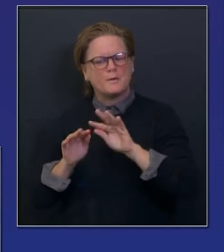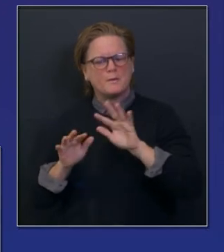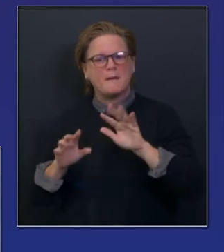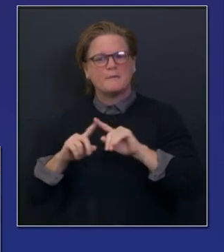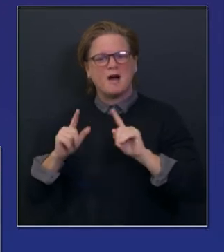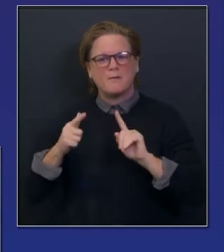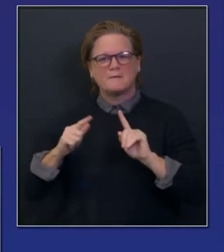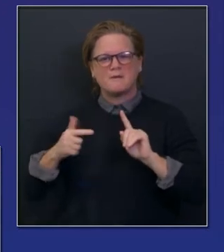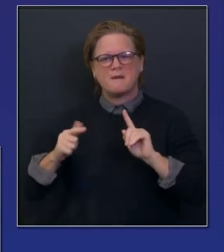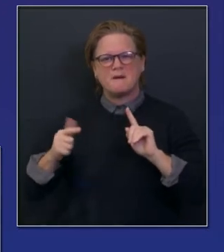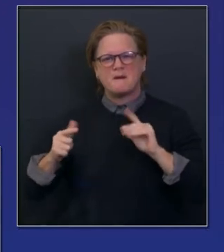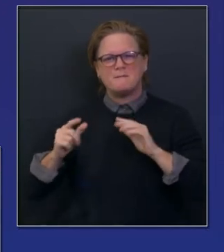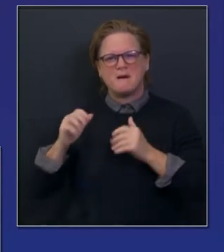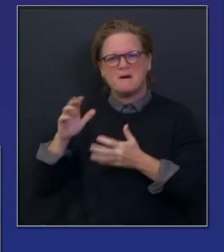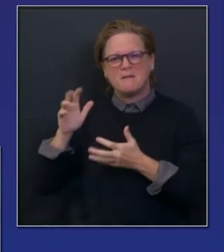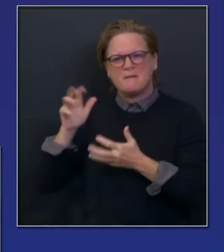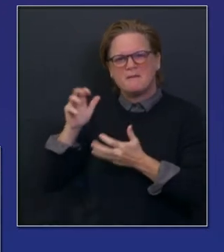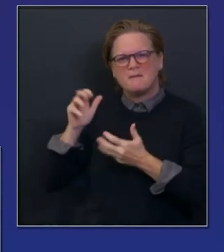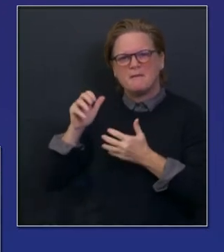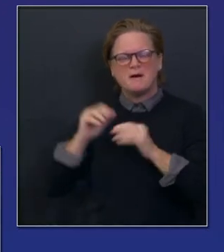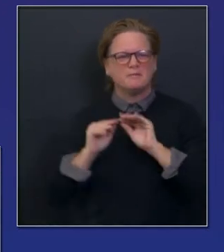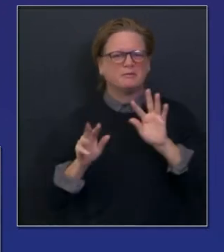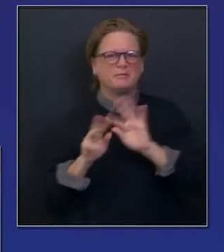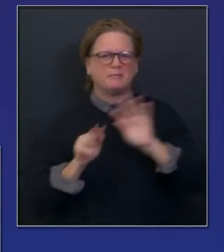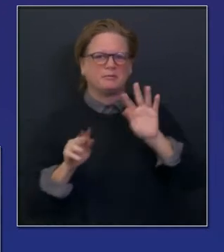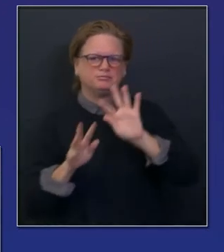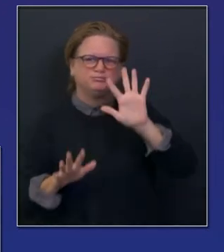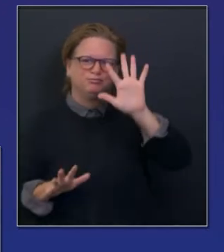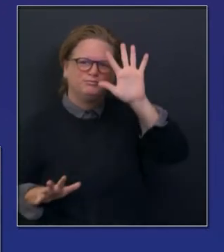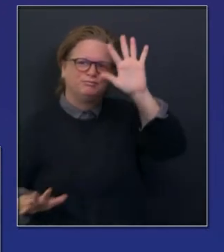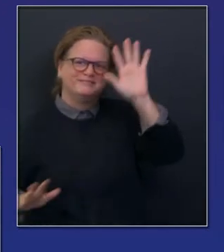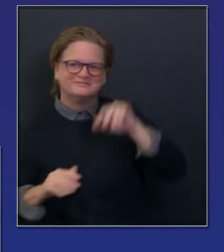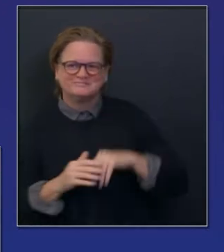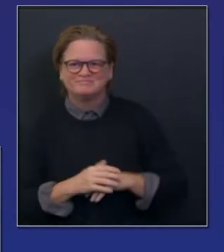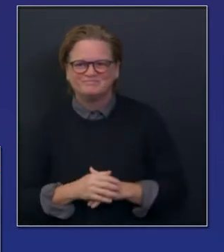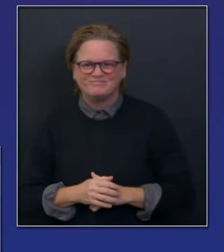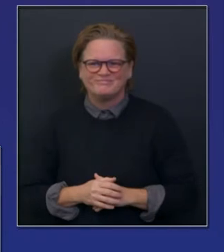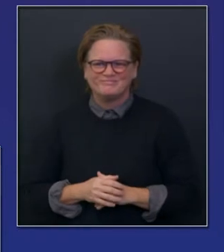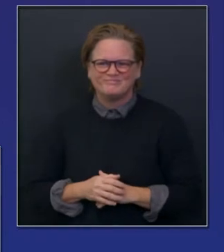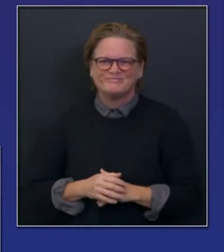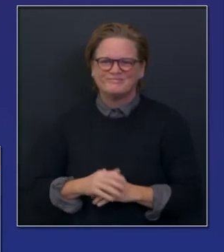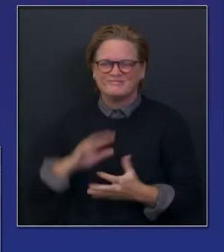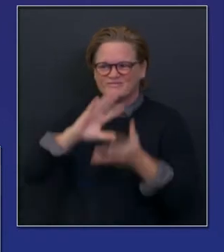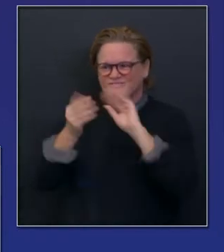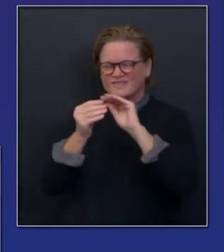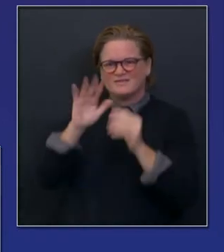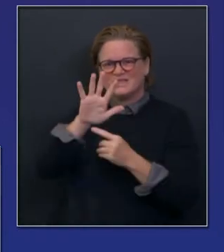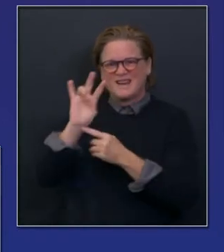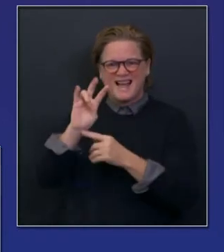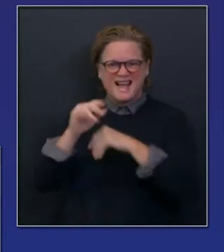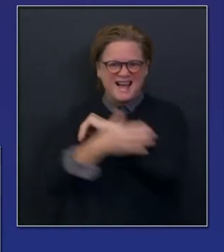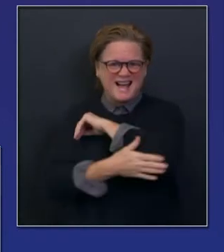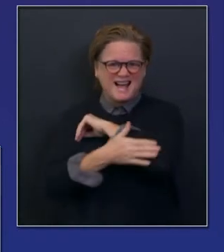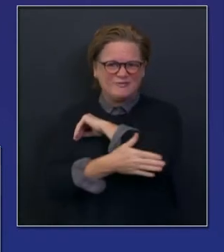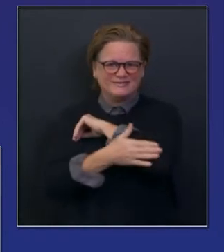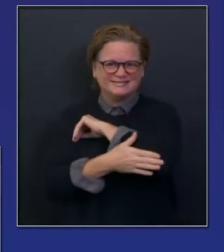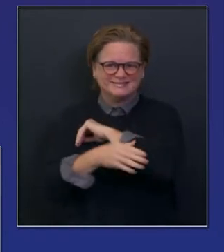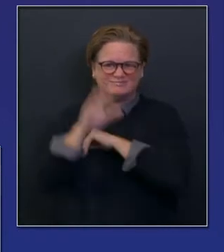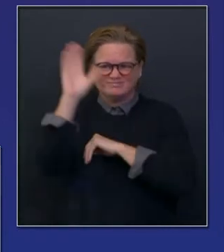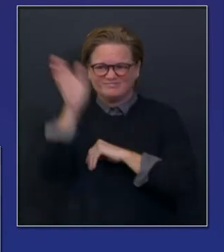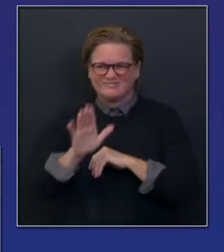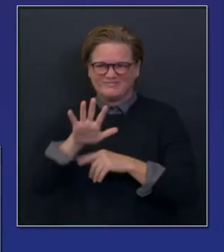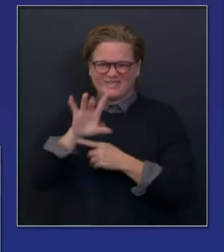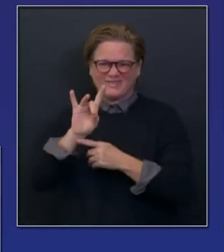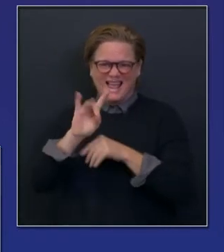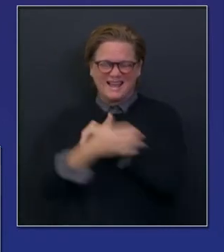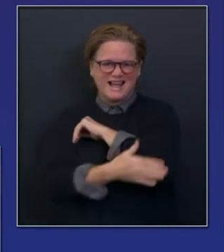más ímpetu en este movimiento hasta llegar a los 58 condados. Todos los californianos tienen que